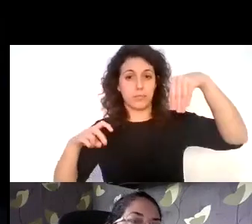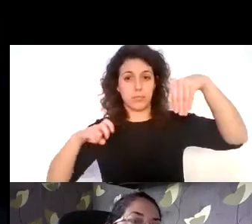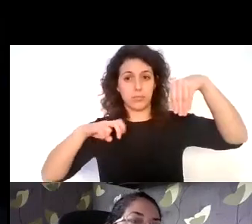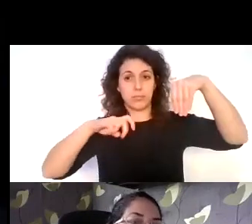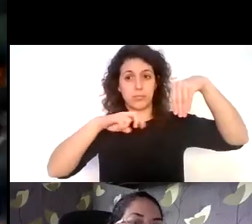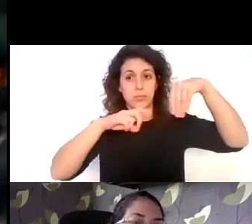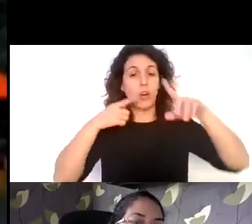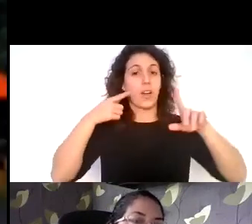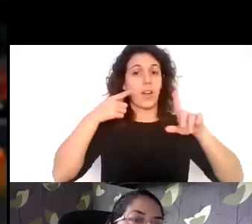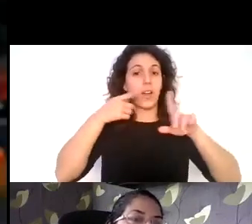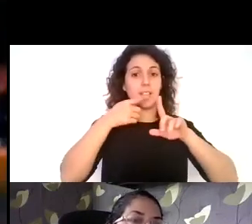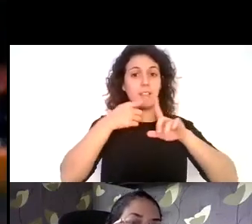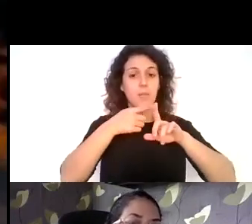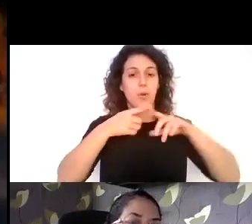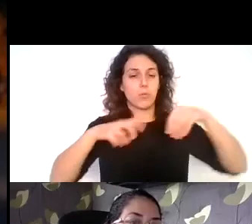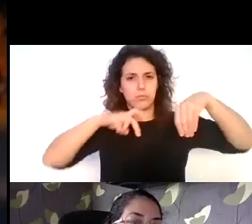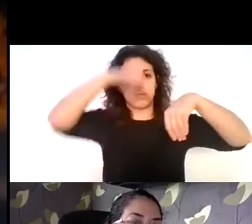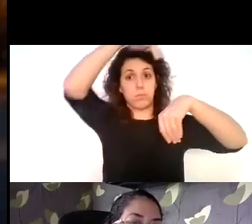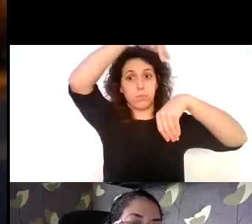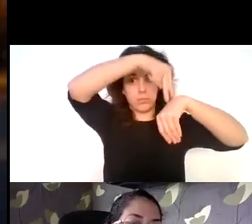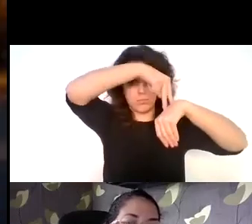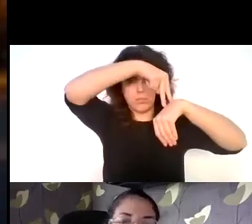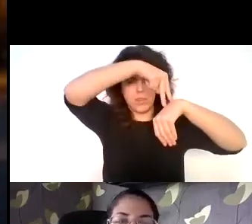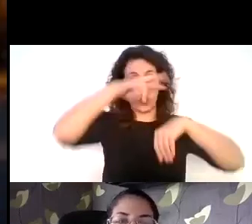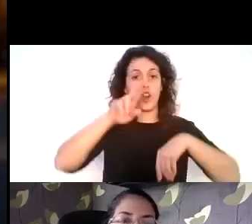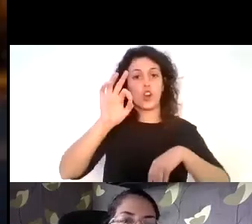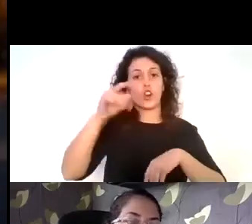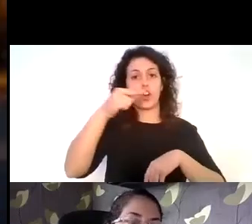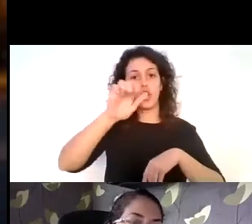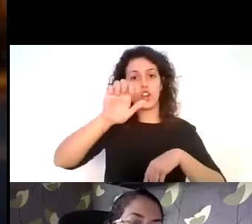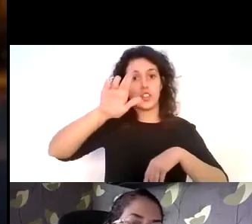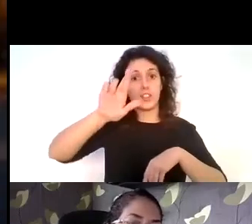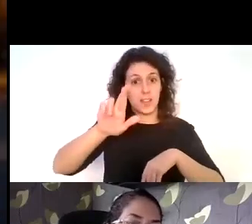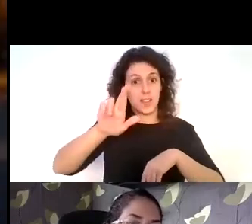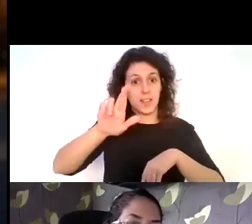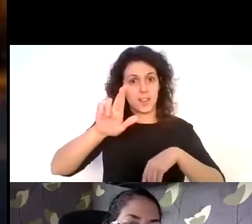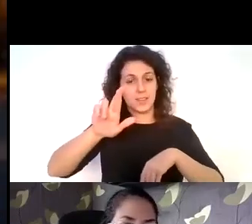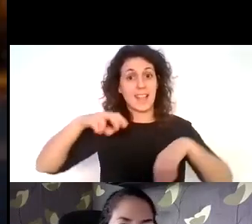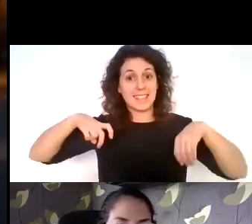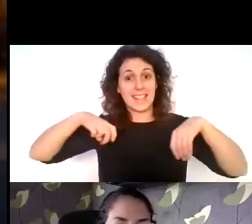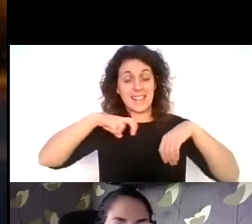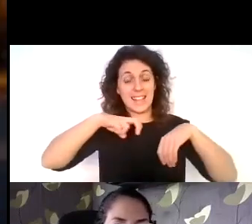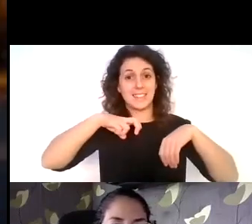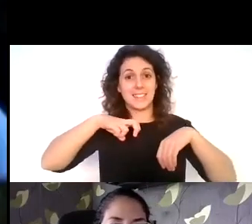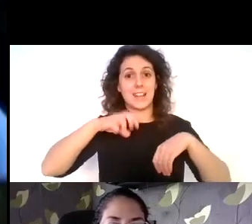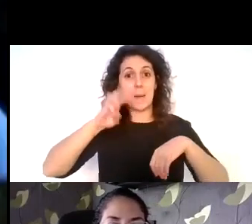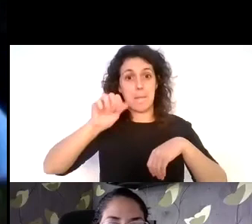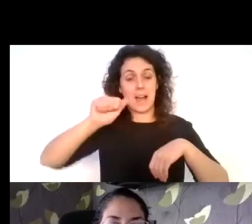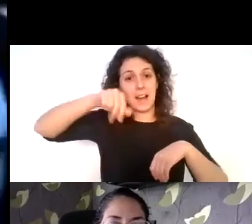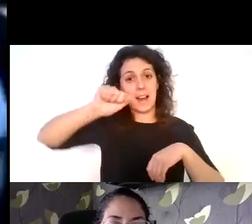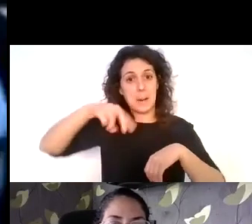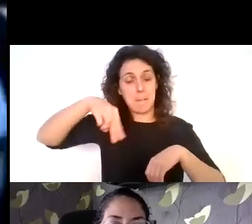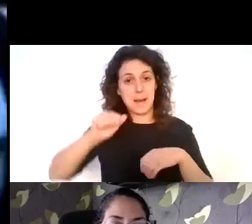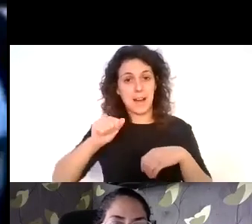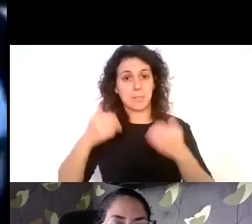propósito de conquistar su cima. Roger Saavedra, presidente de la Asociación Trekking Panamá y quien tiene discapacidad visual, explicó que hay un grupo de